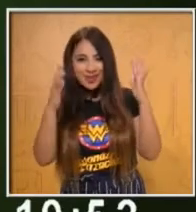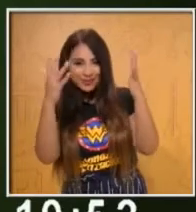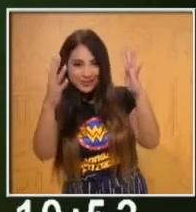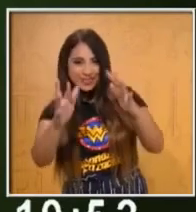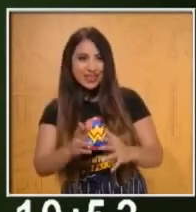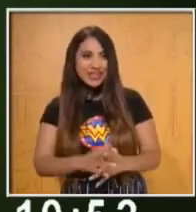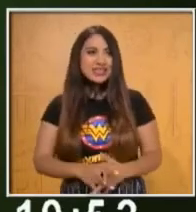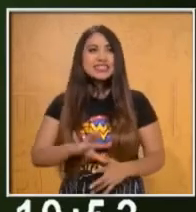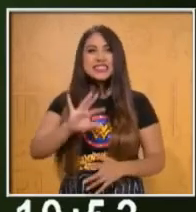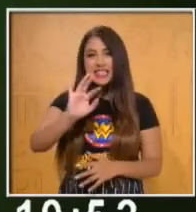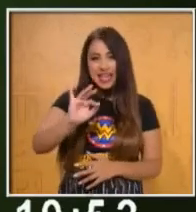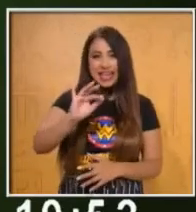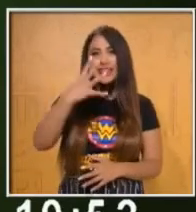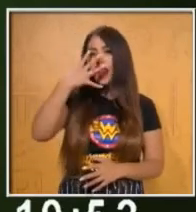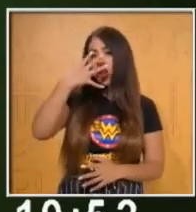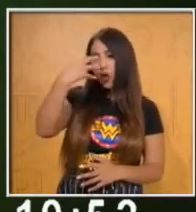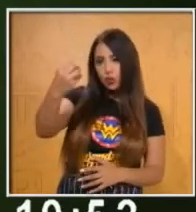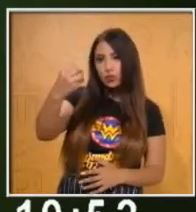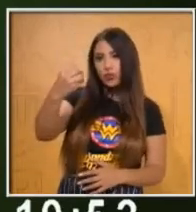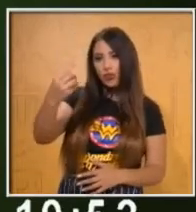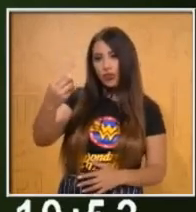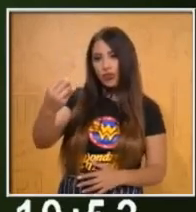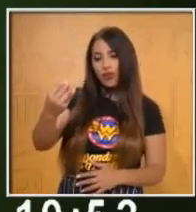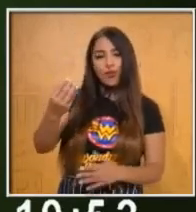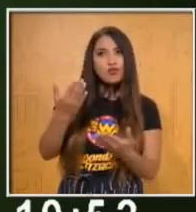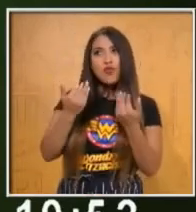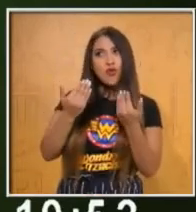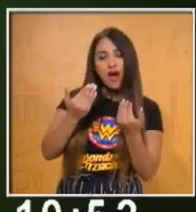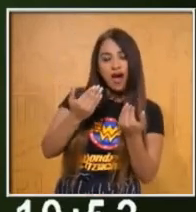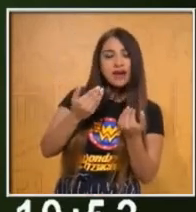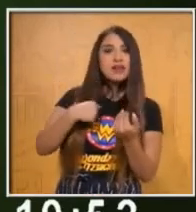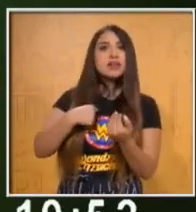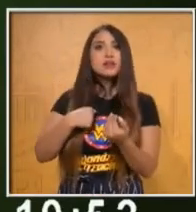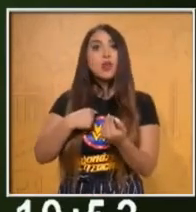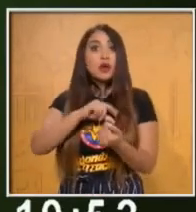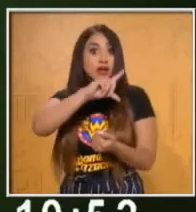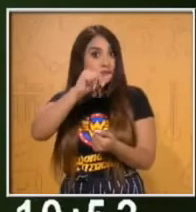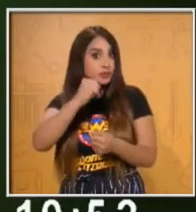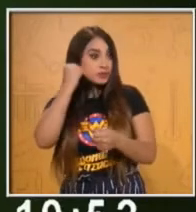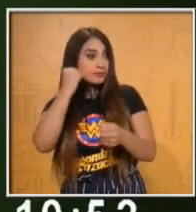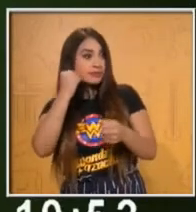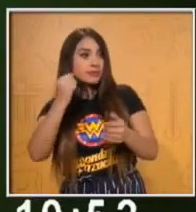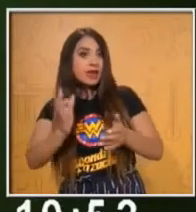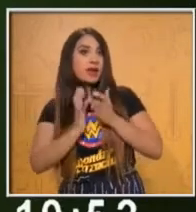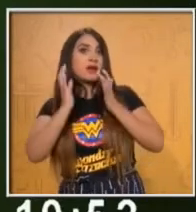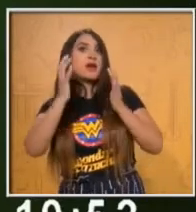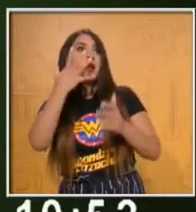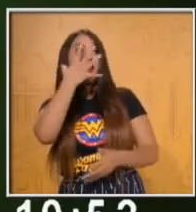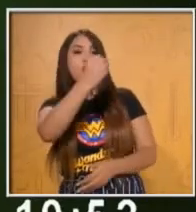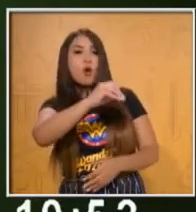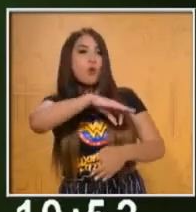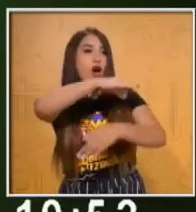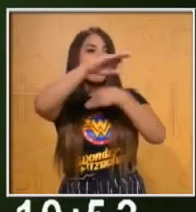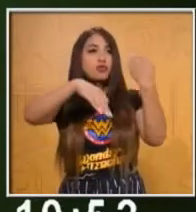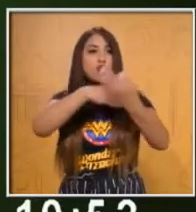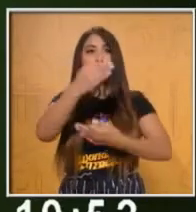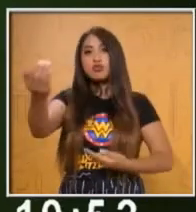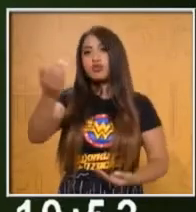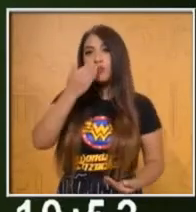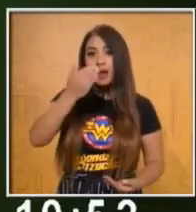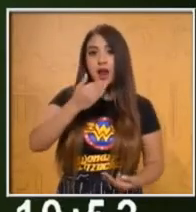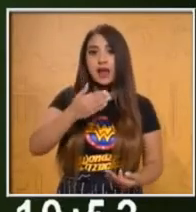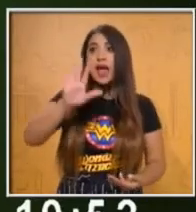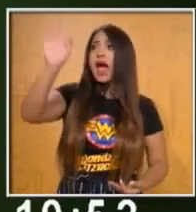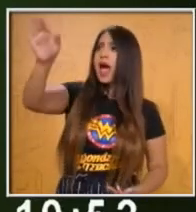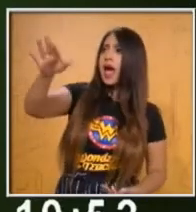bosque mientras que el lobo no está, porque si el lobo aparece, a todos nos comerá. Lobo, lobito,